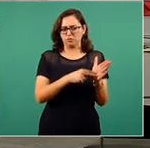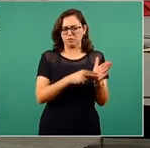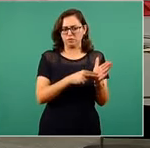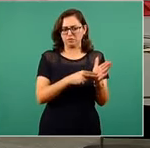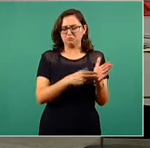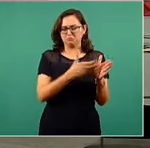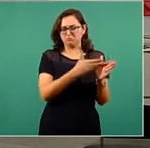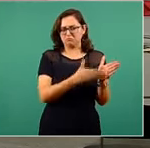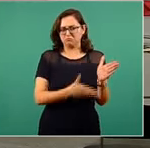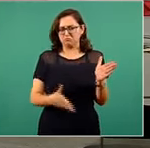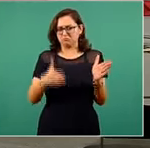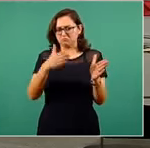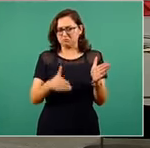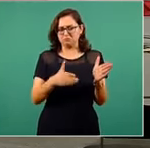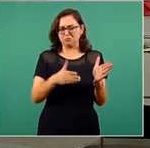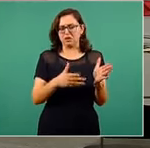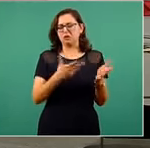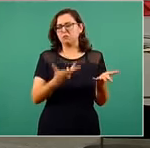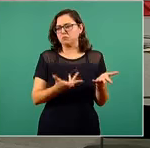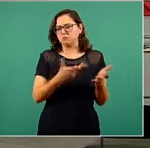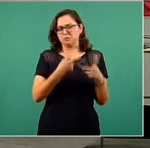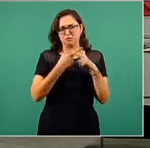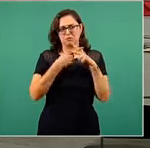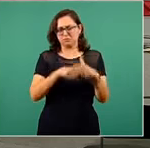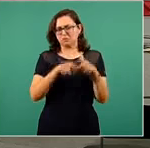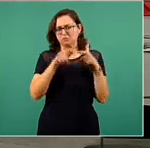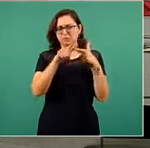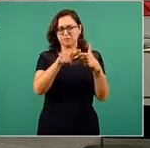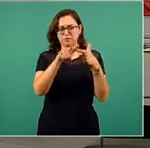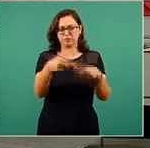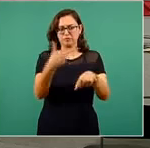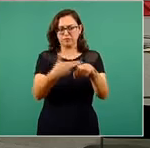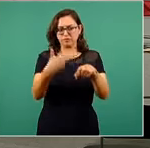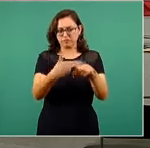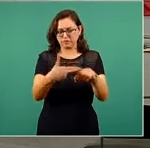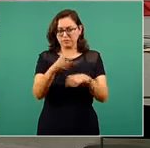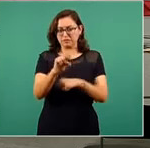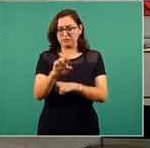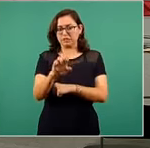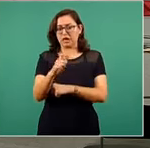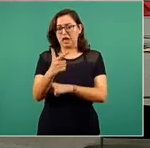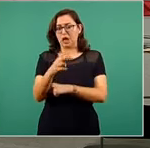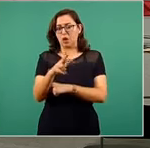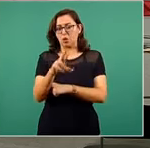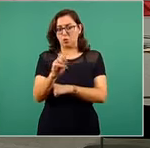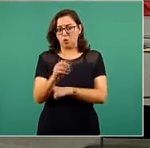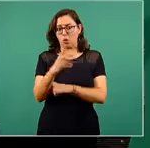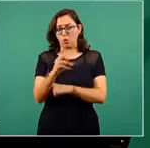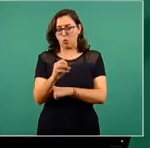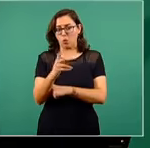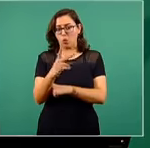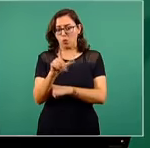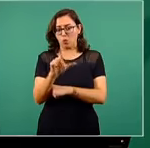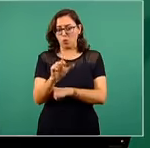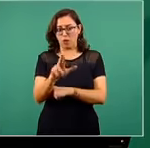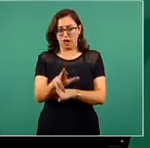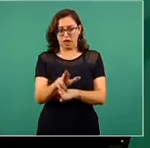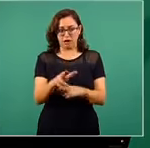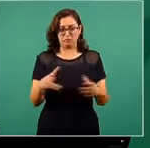permaneció por los siguientes dos sexenios. Este modelo de organización fue una tendencia en varios